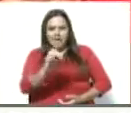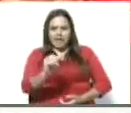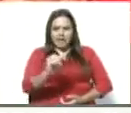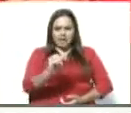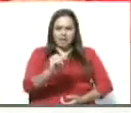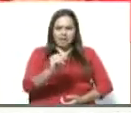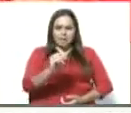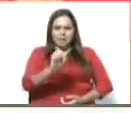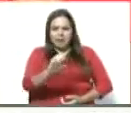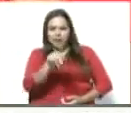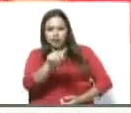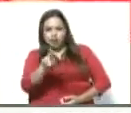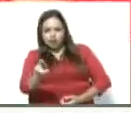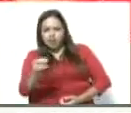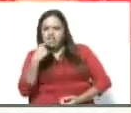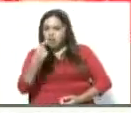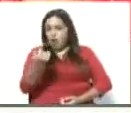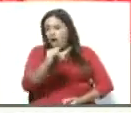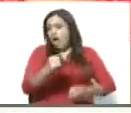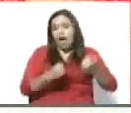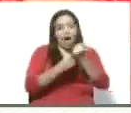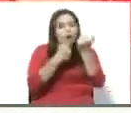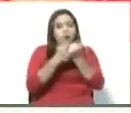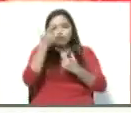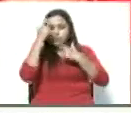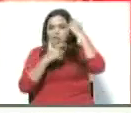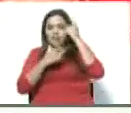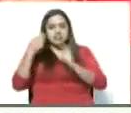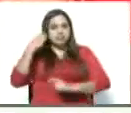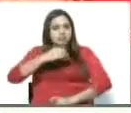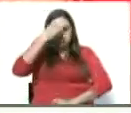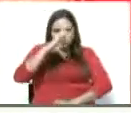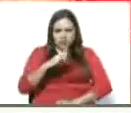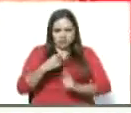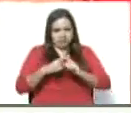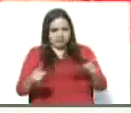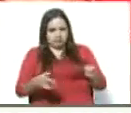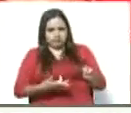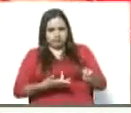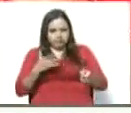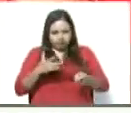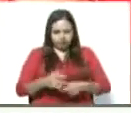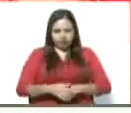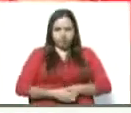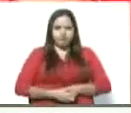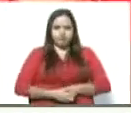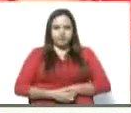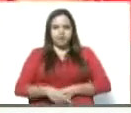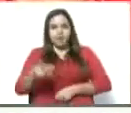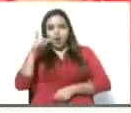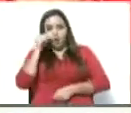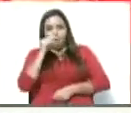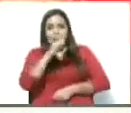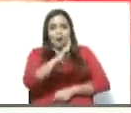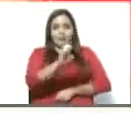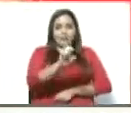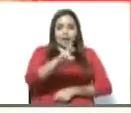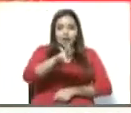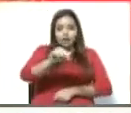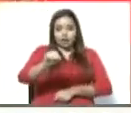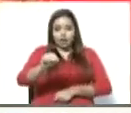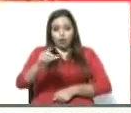bueno, yo creo que le queda a Gustavo Petro, a Francia Márquez y a todo el